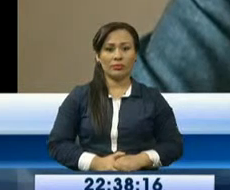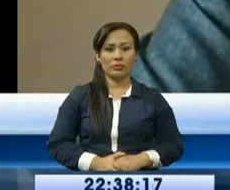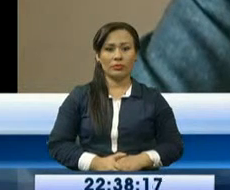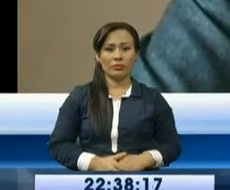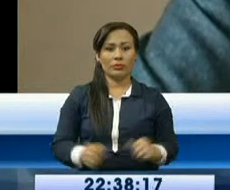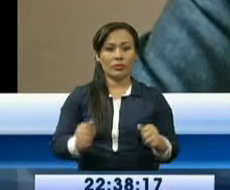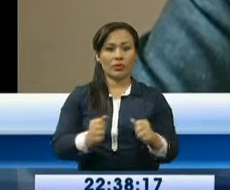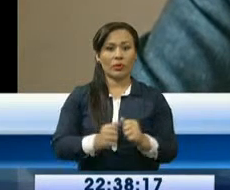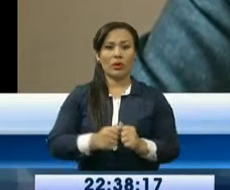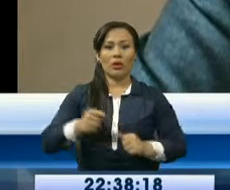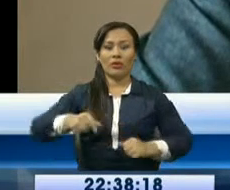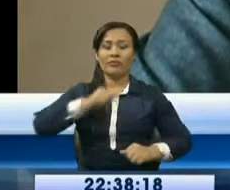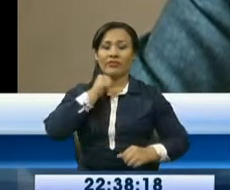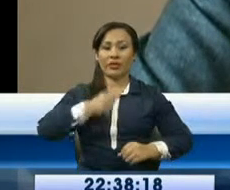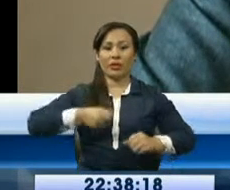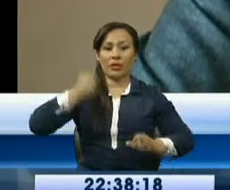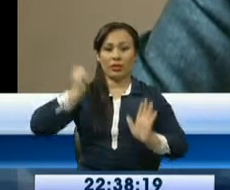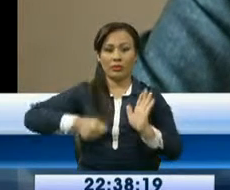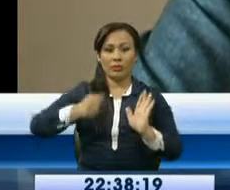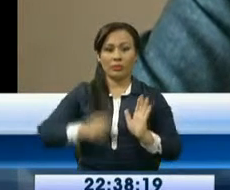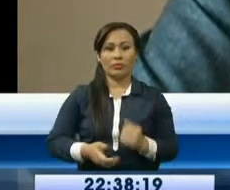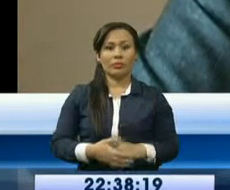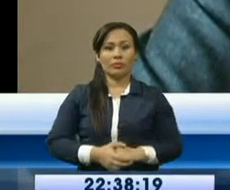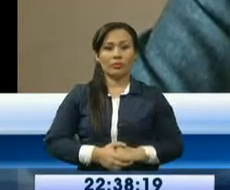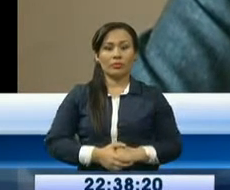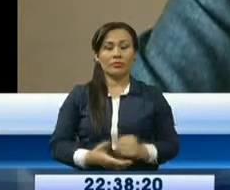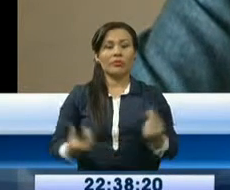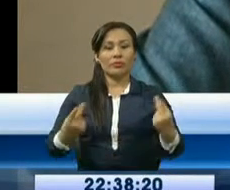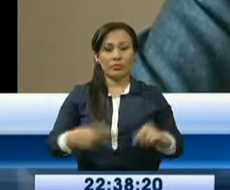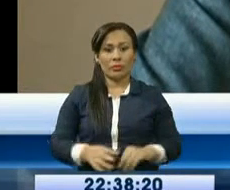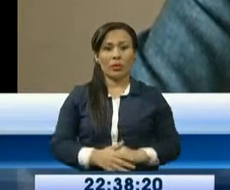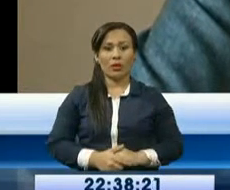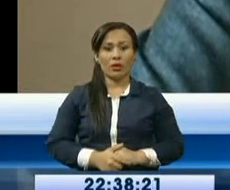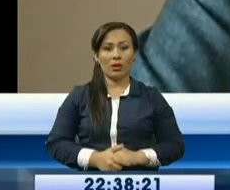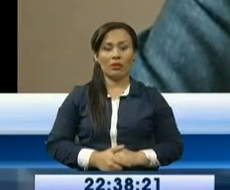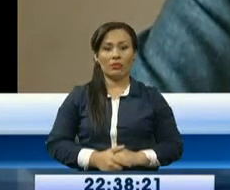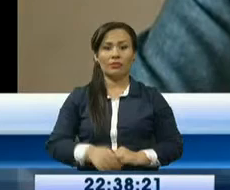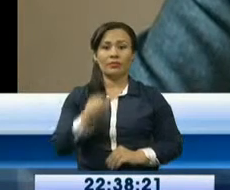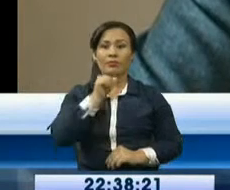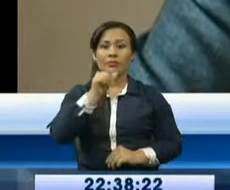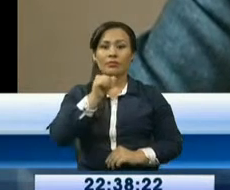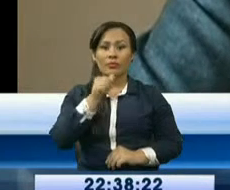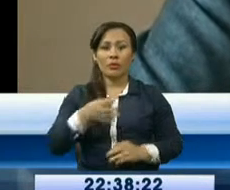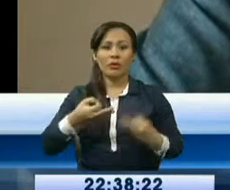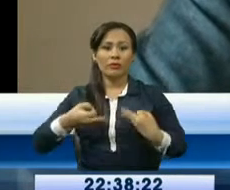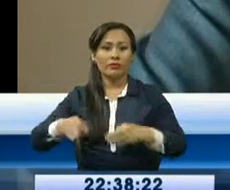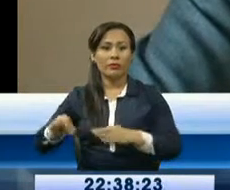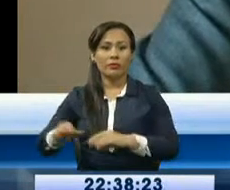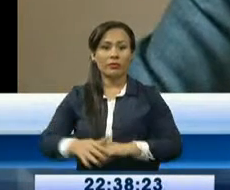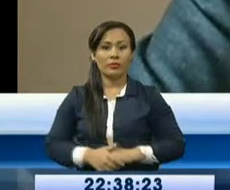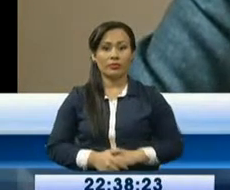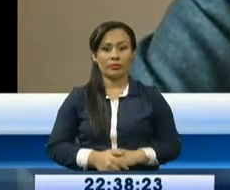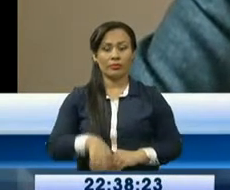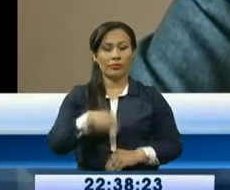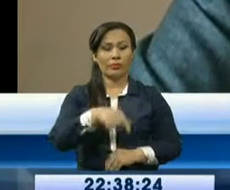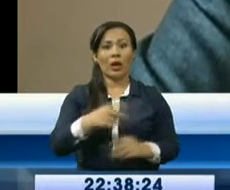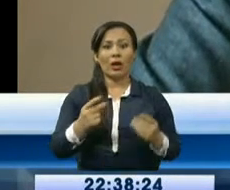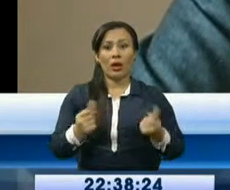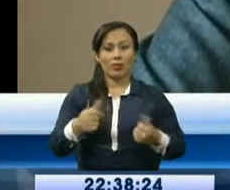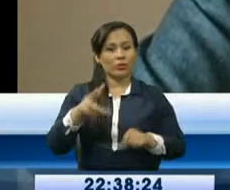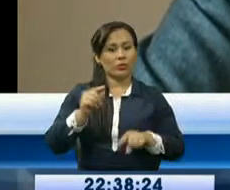estructura jurídica, ¿no? A efectos de que no sea rechazado por alguna falta de forma. Esto no va a ser